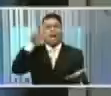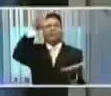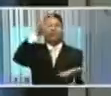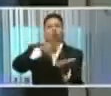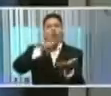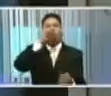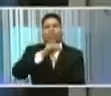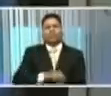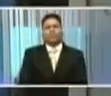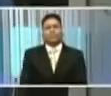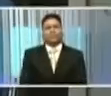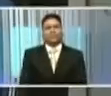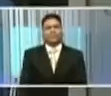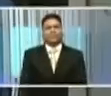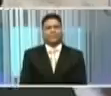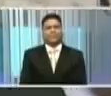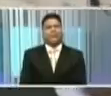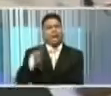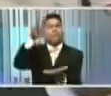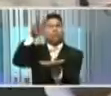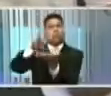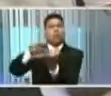¡Aprobado!